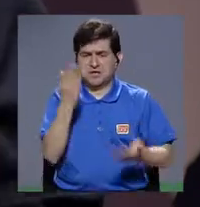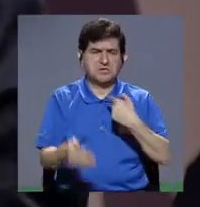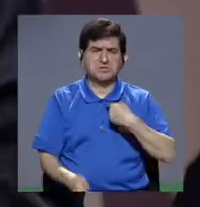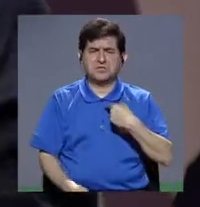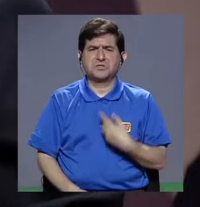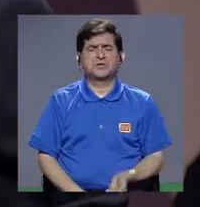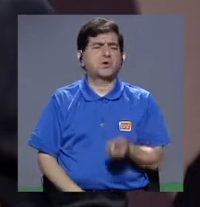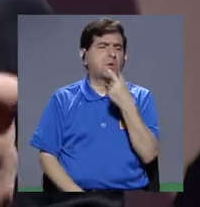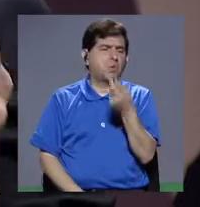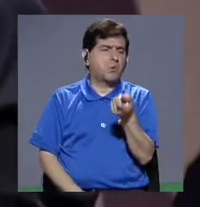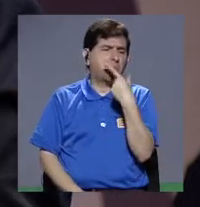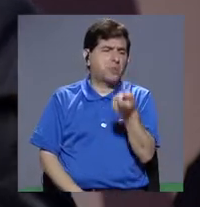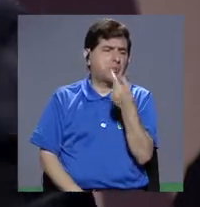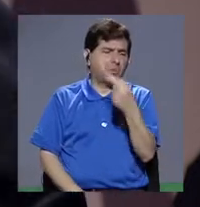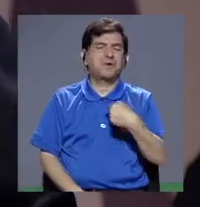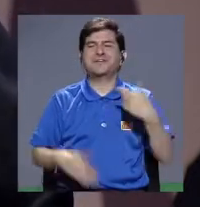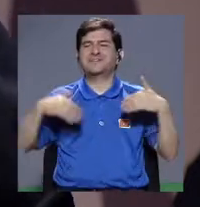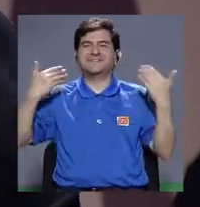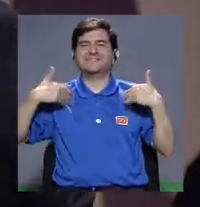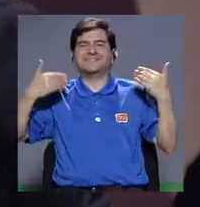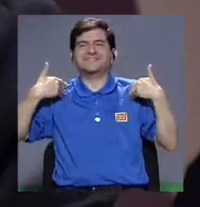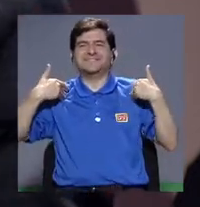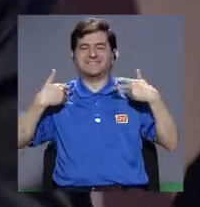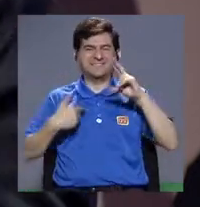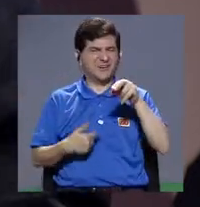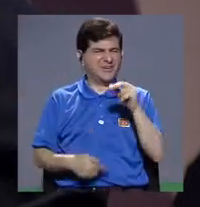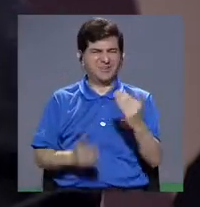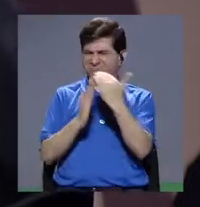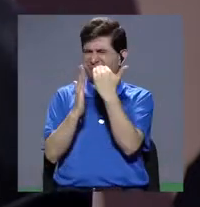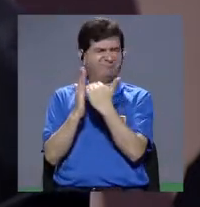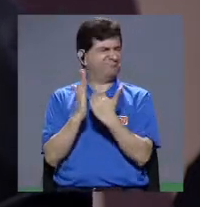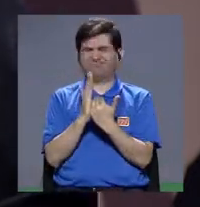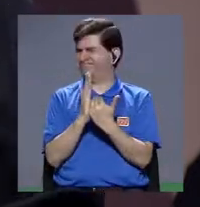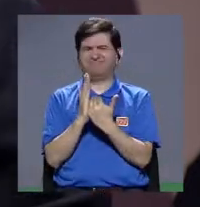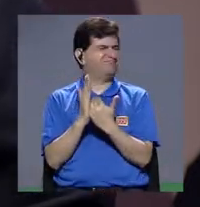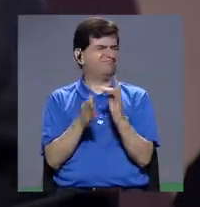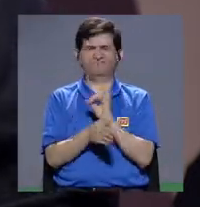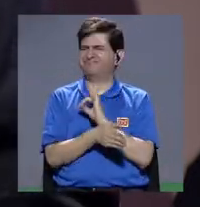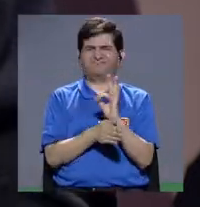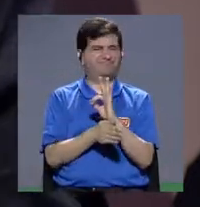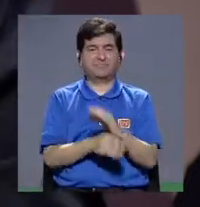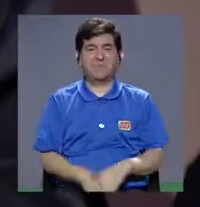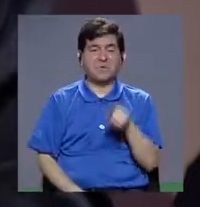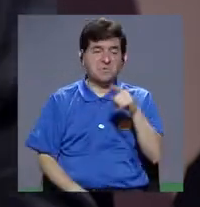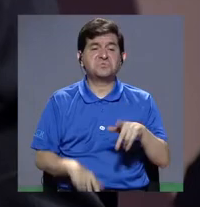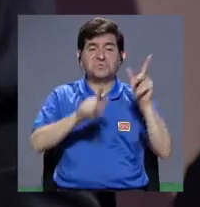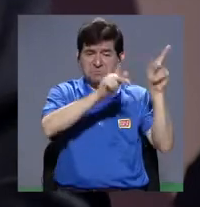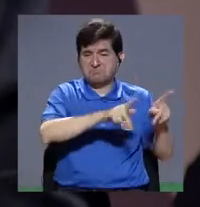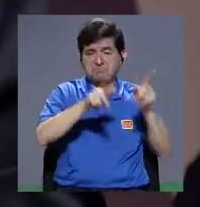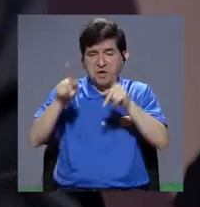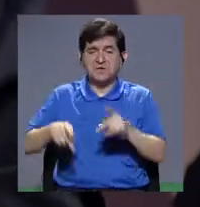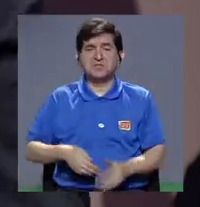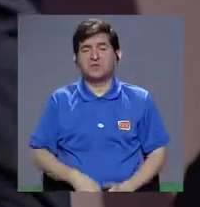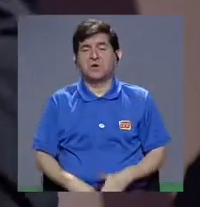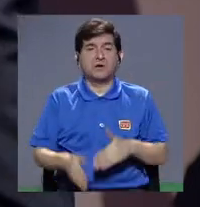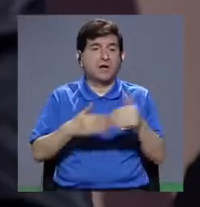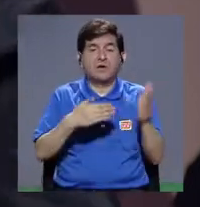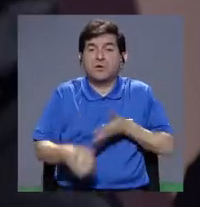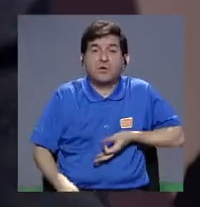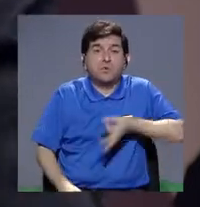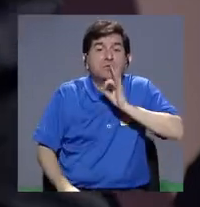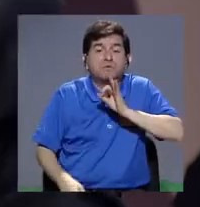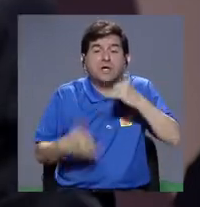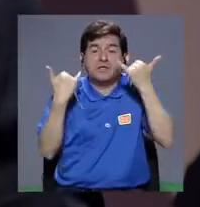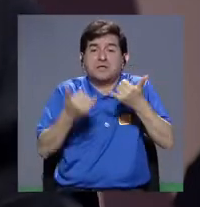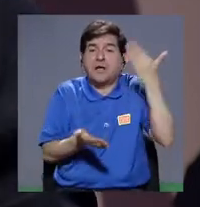yo tomé muchas vitaminas y sea muy feliz no esa receta no no porque puedes crear una persona que con cualquier frustración